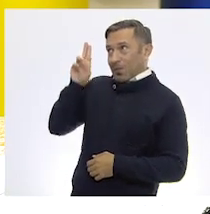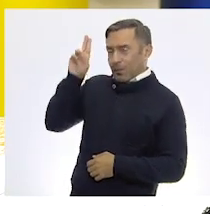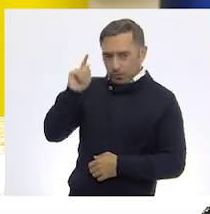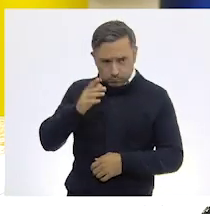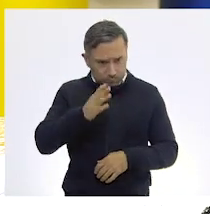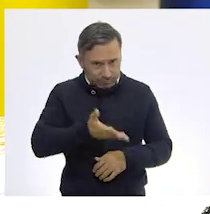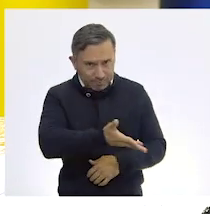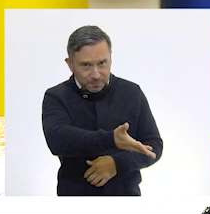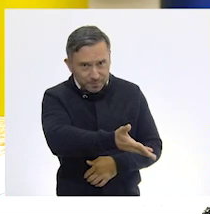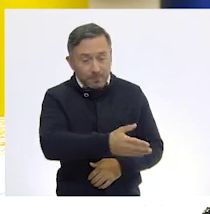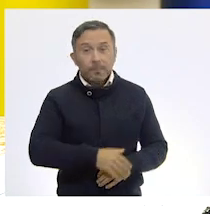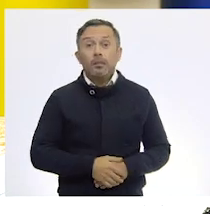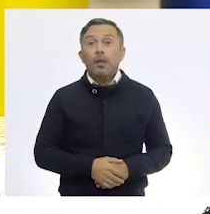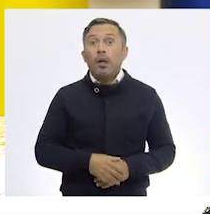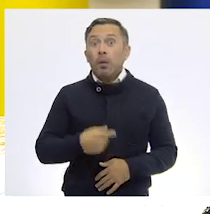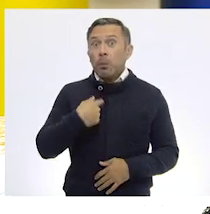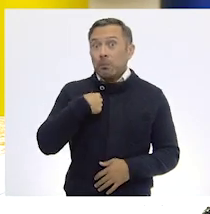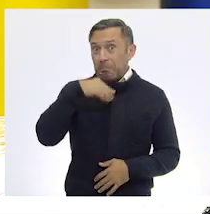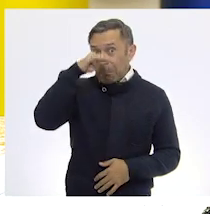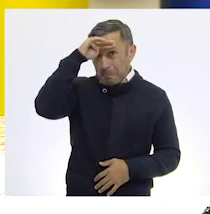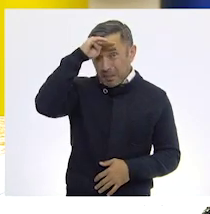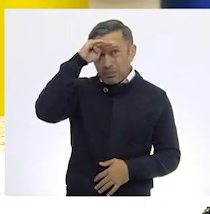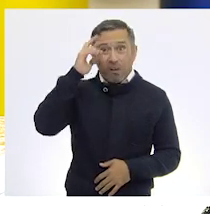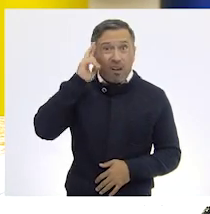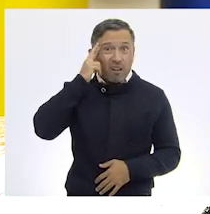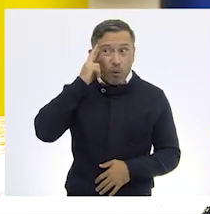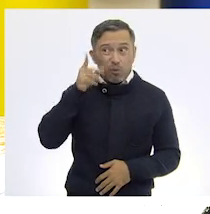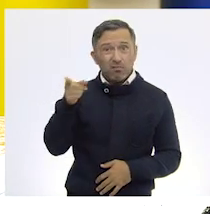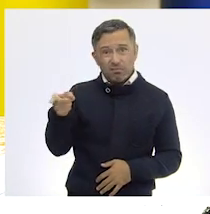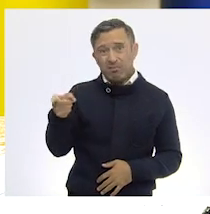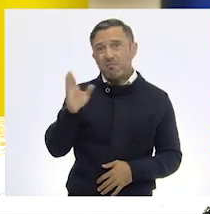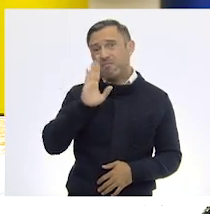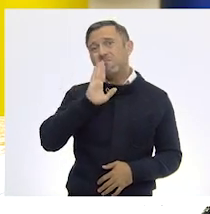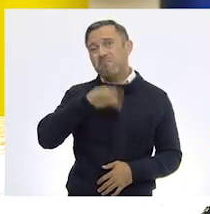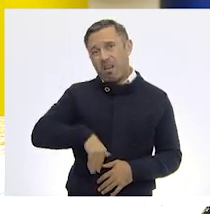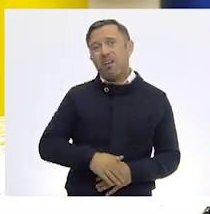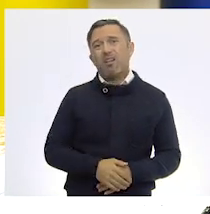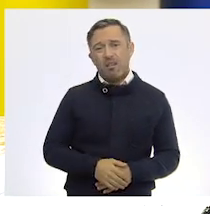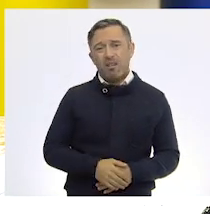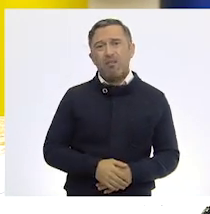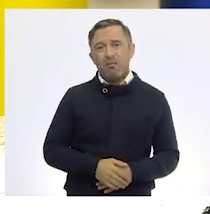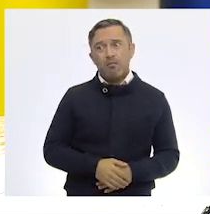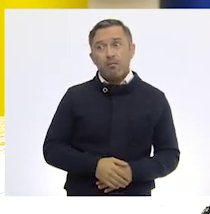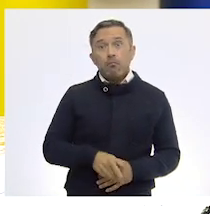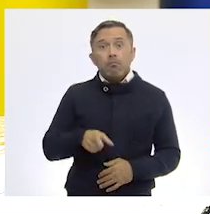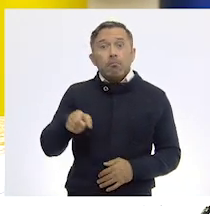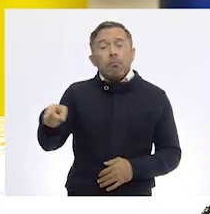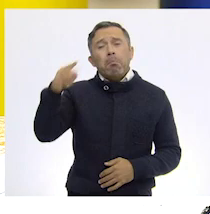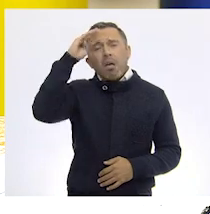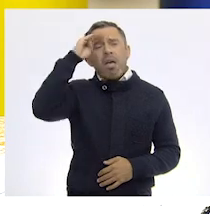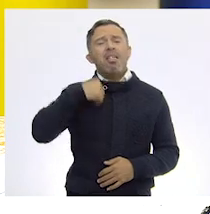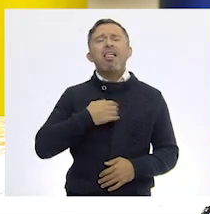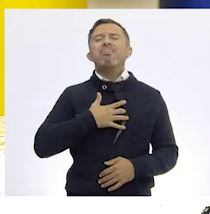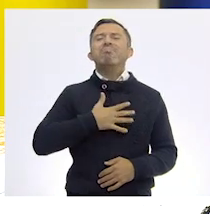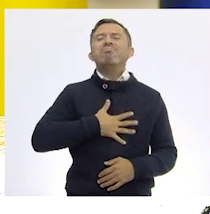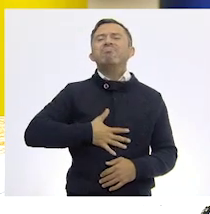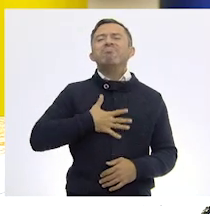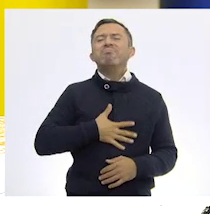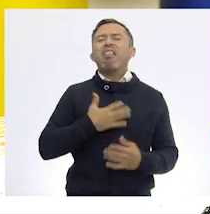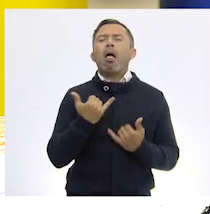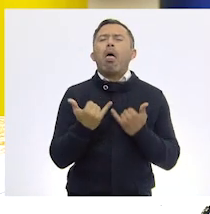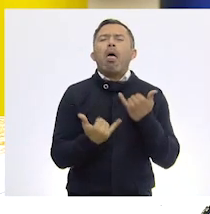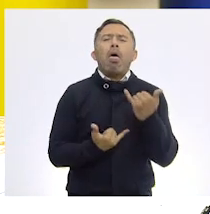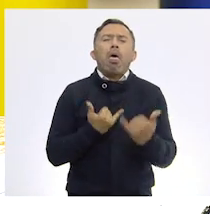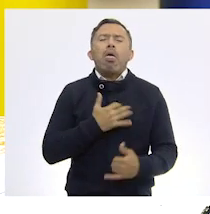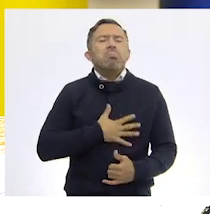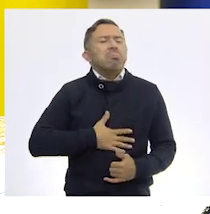yo creo que Raúl está actuando mal, ya que, pues al parecer, él cree que es un juego, pero está